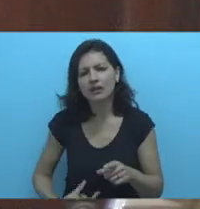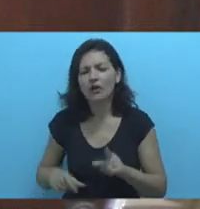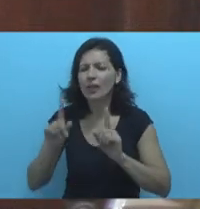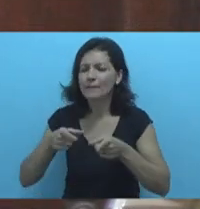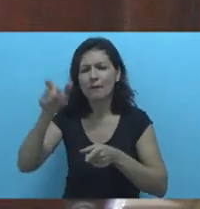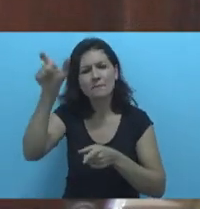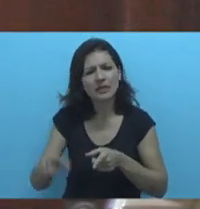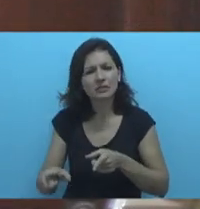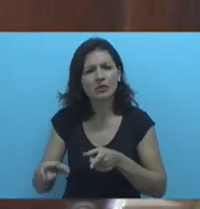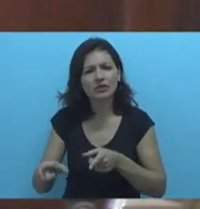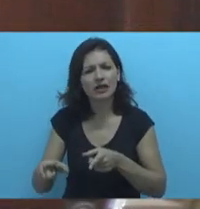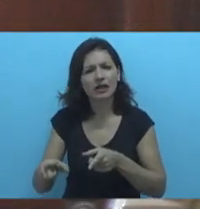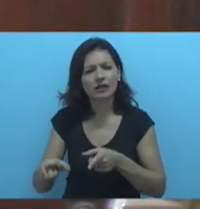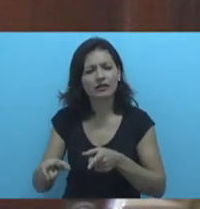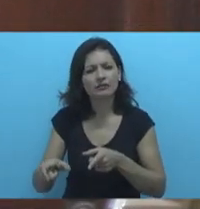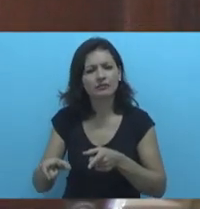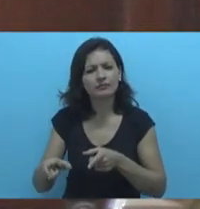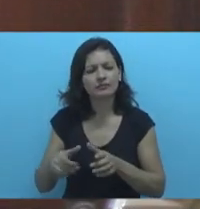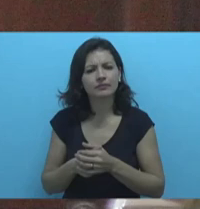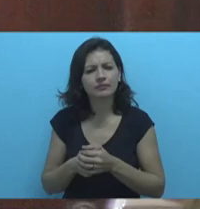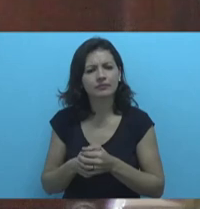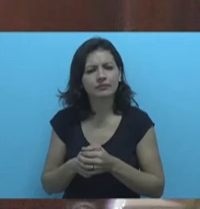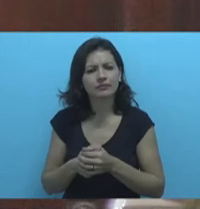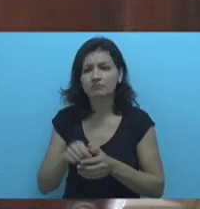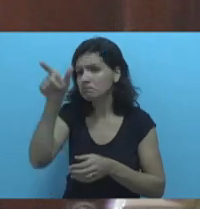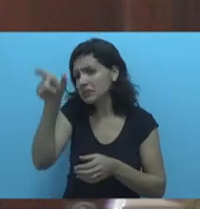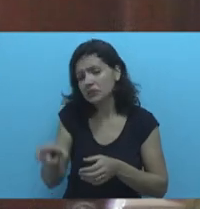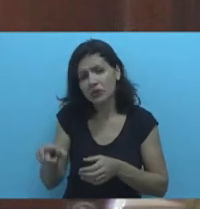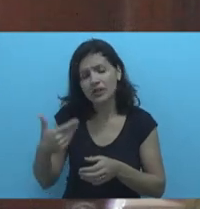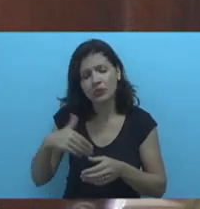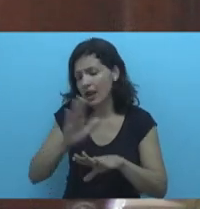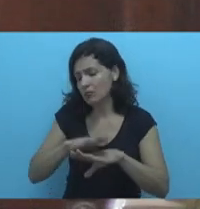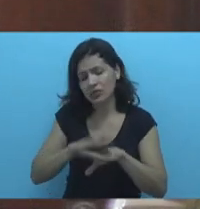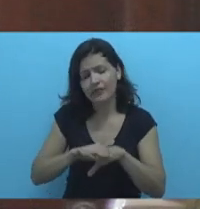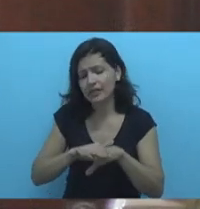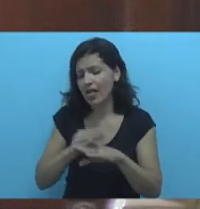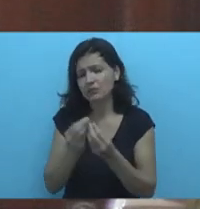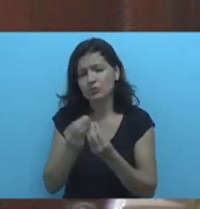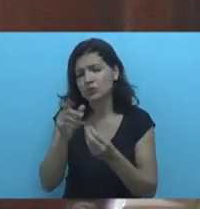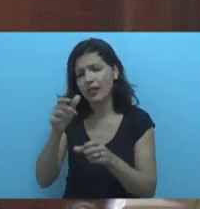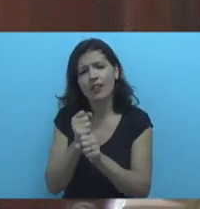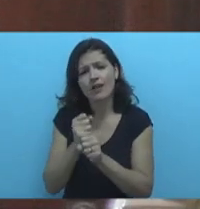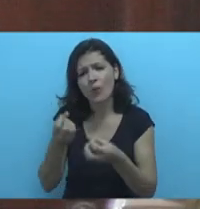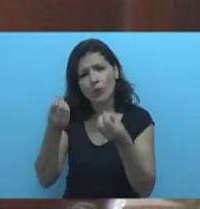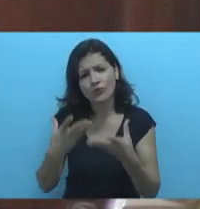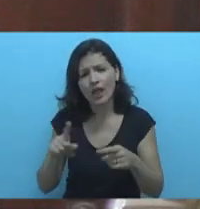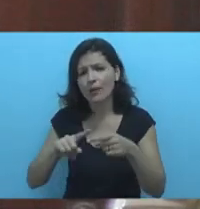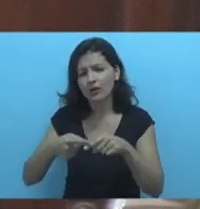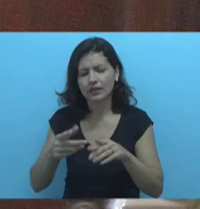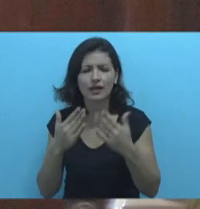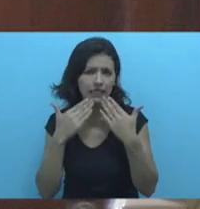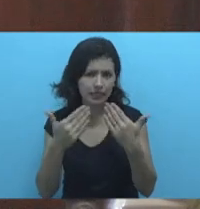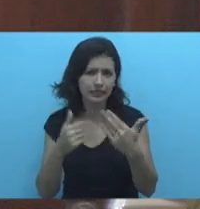fundamentalmente, vuelvo a repetir, un tipo, como han dicho por ahí, común, con grandes responsabilidades, que le hizo bien a la política. Lo dejo al presidente del partido,